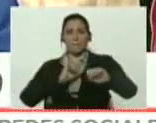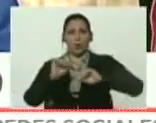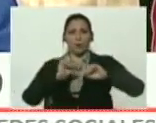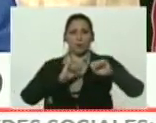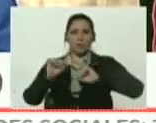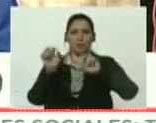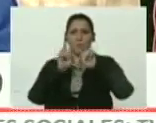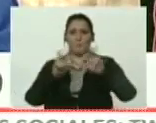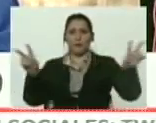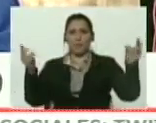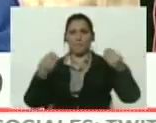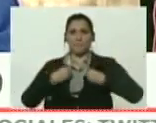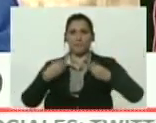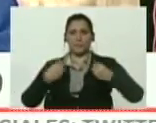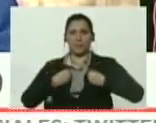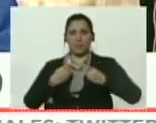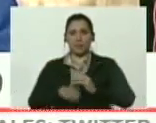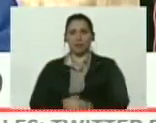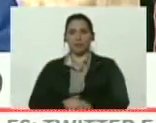por la Paz y la Vida,